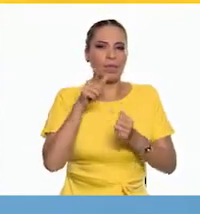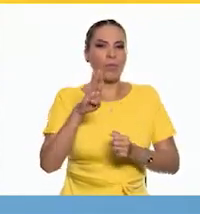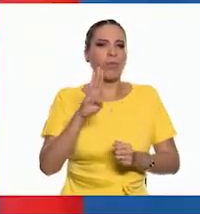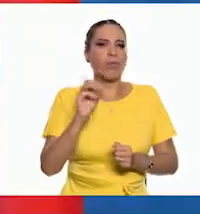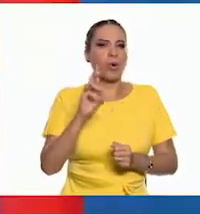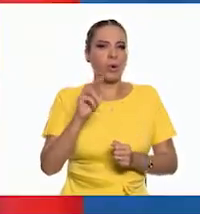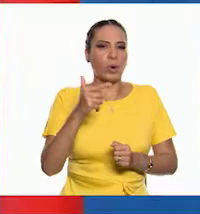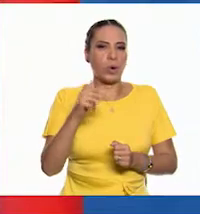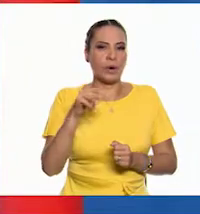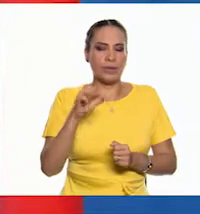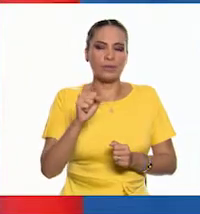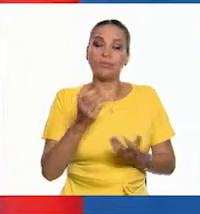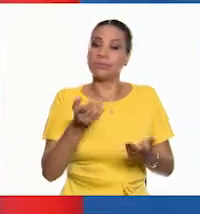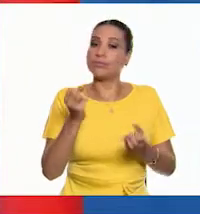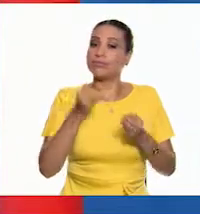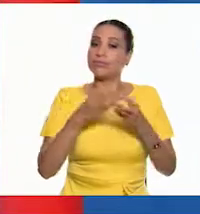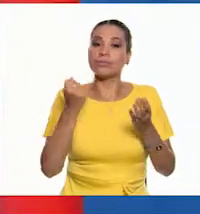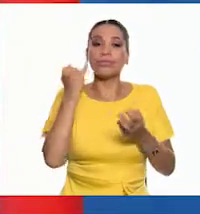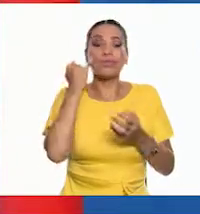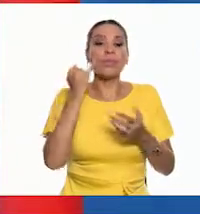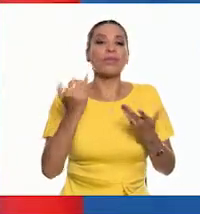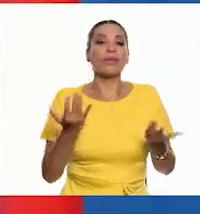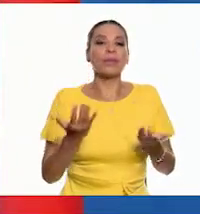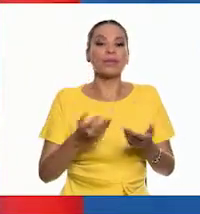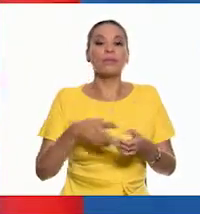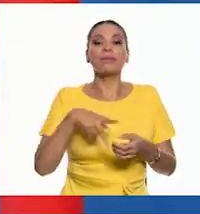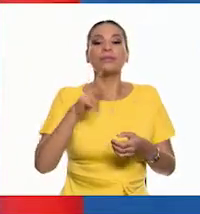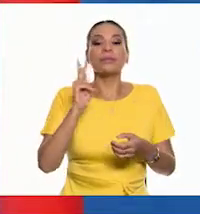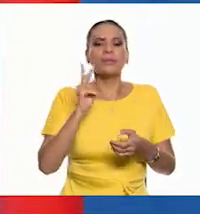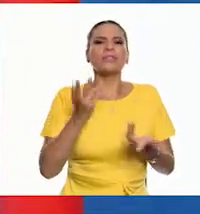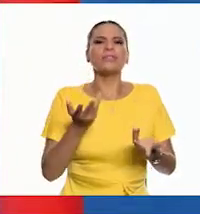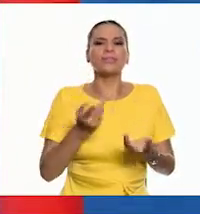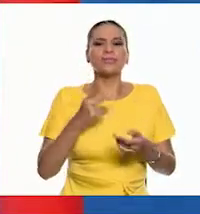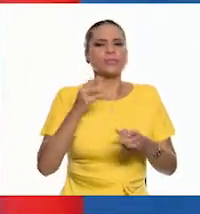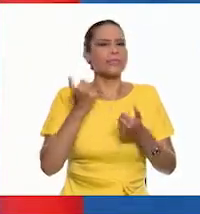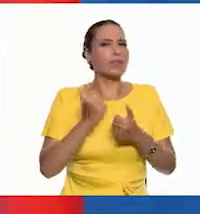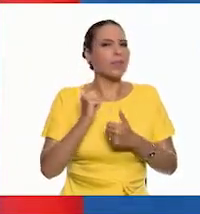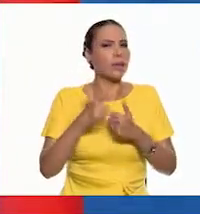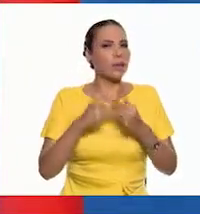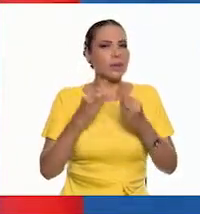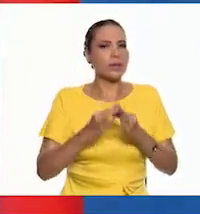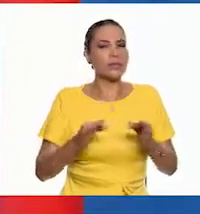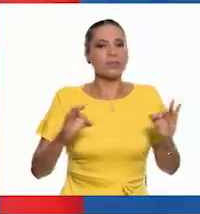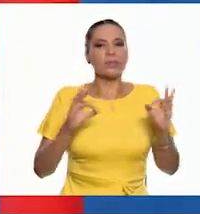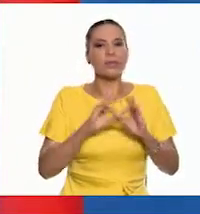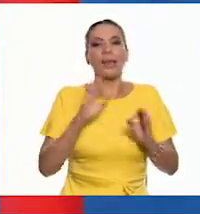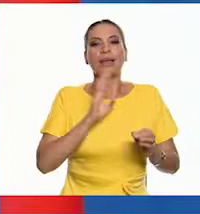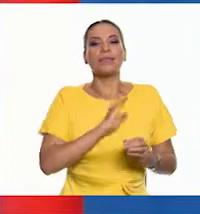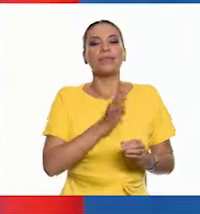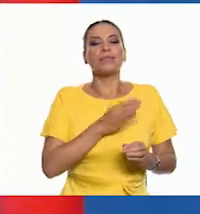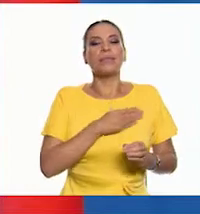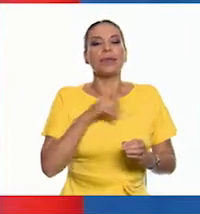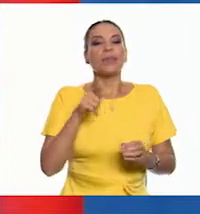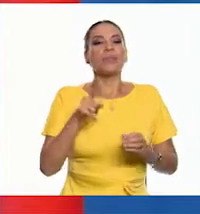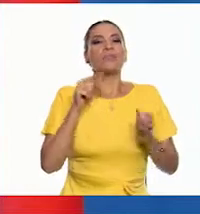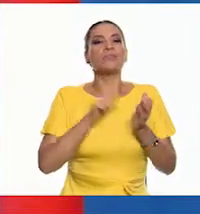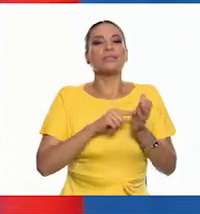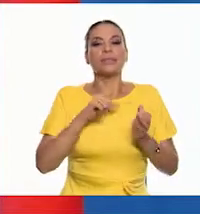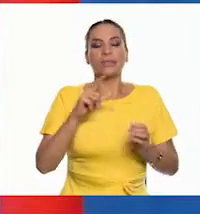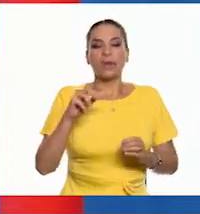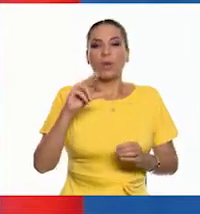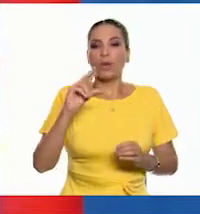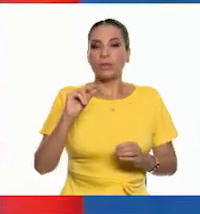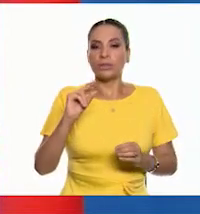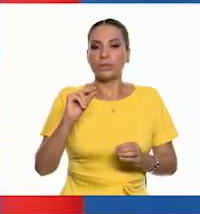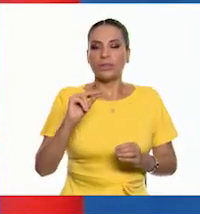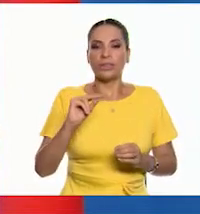Borbones. Claro, imagínate. Sin embargo, algo fundamental es que España, a partir de